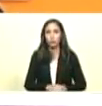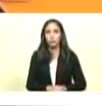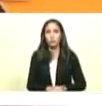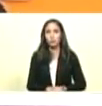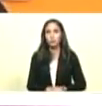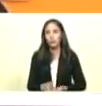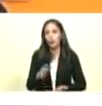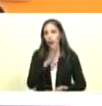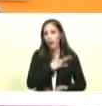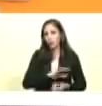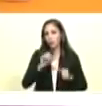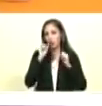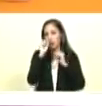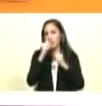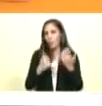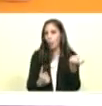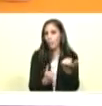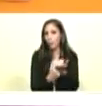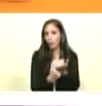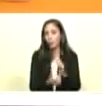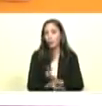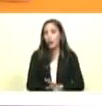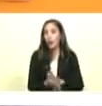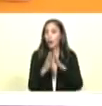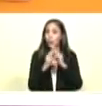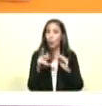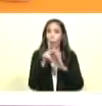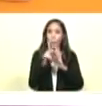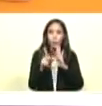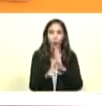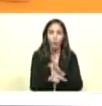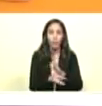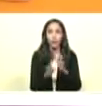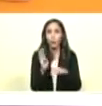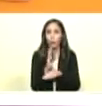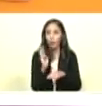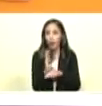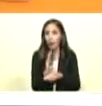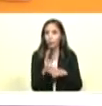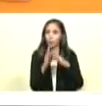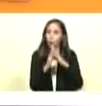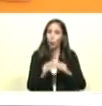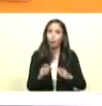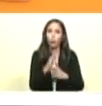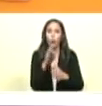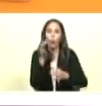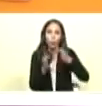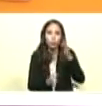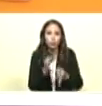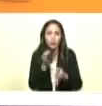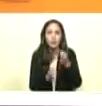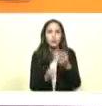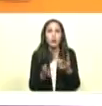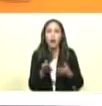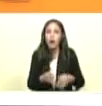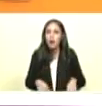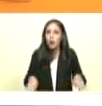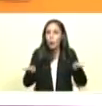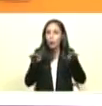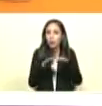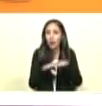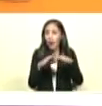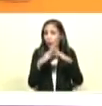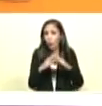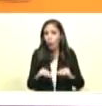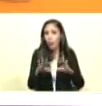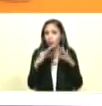está permitiendo extender programas de protección social y de justicia e igualdad a todas las familias venezolanas.